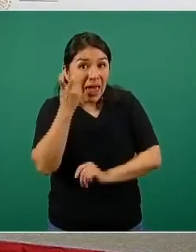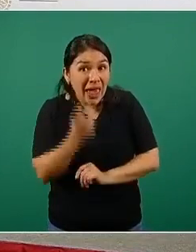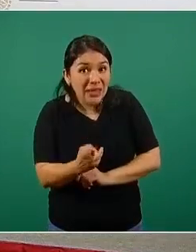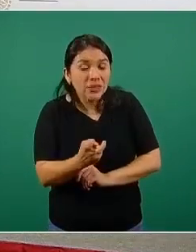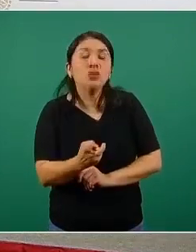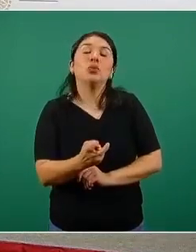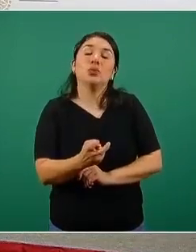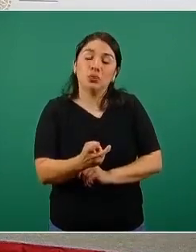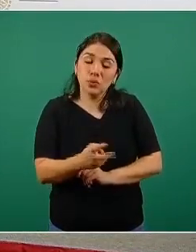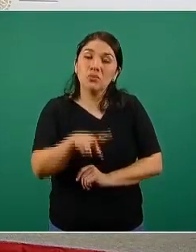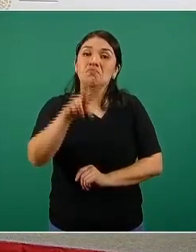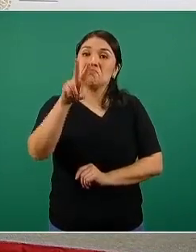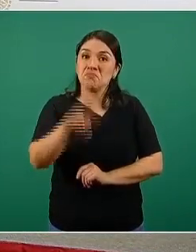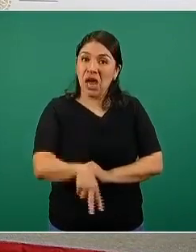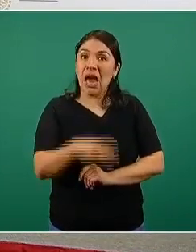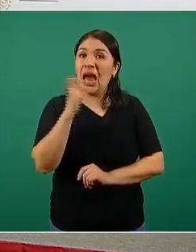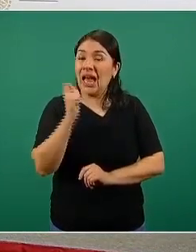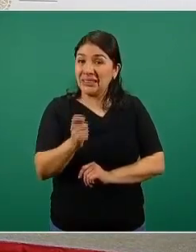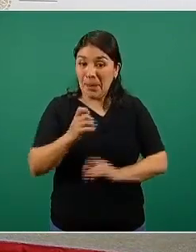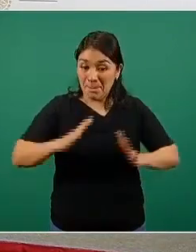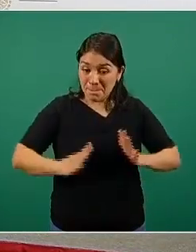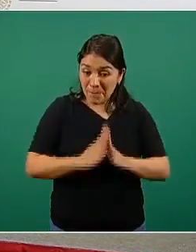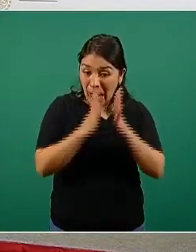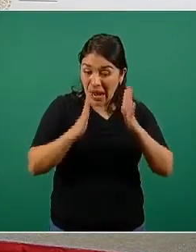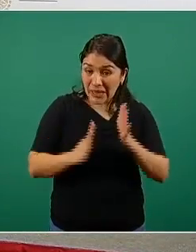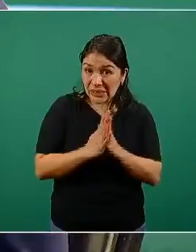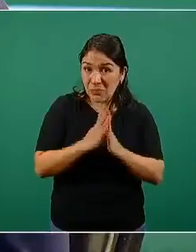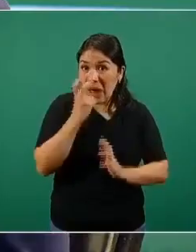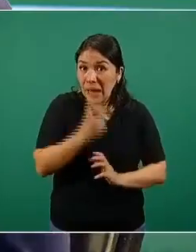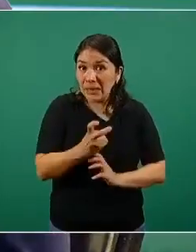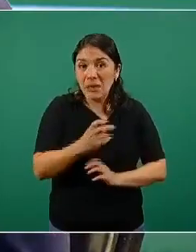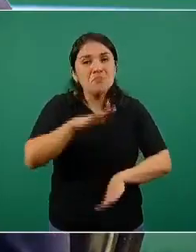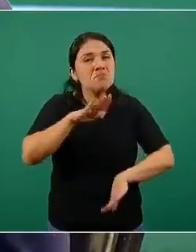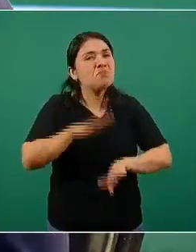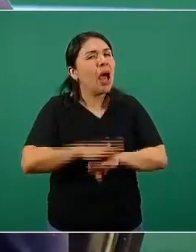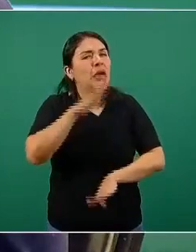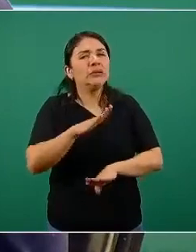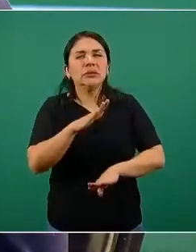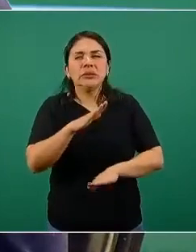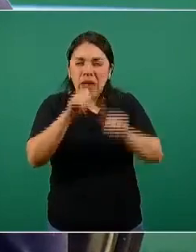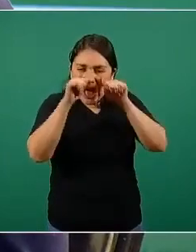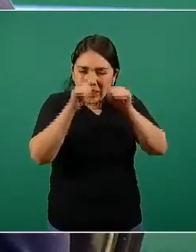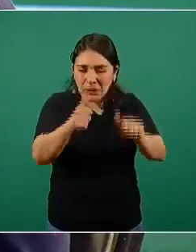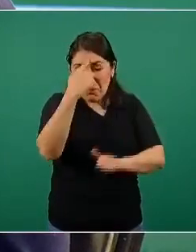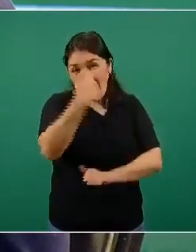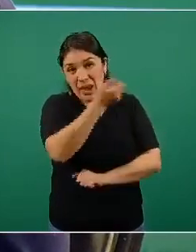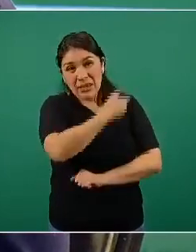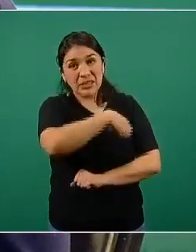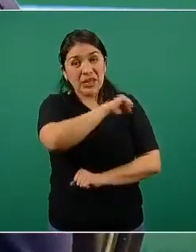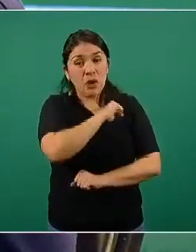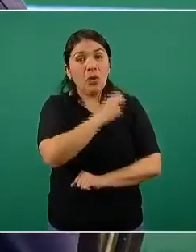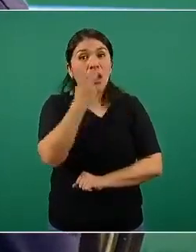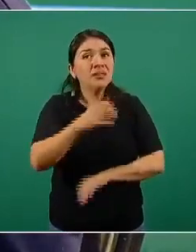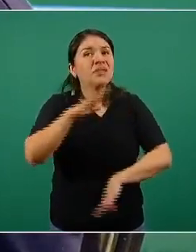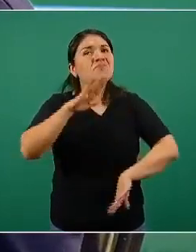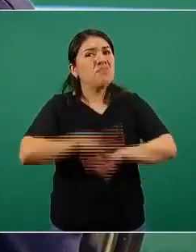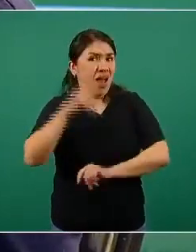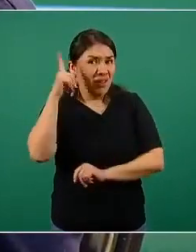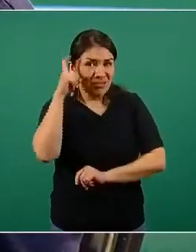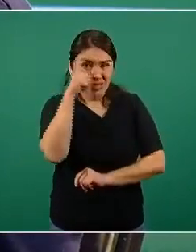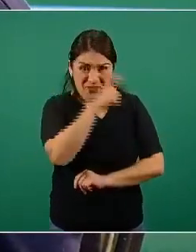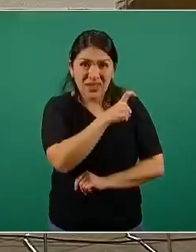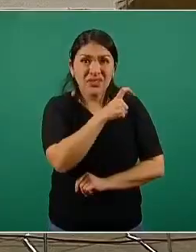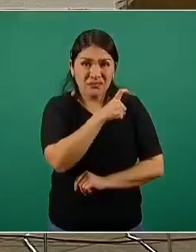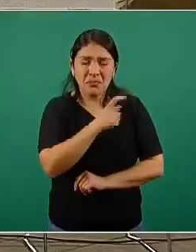sido de estos elementos del abordaje en salud que ha sido muy complejo. Desde la